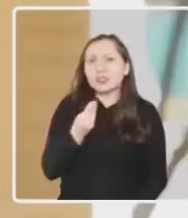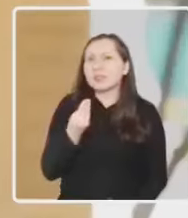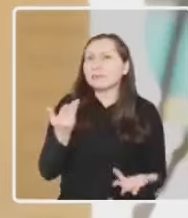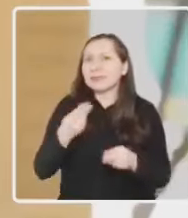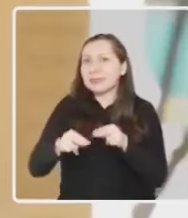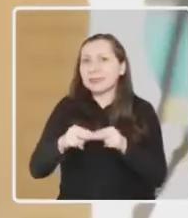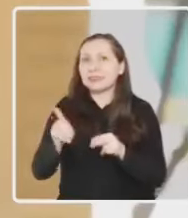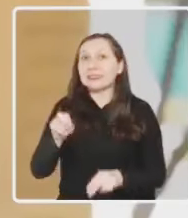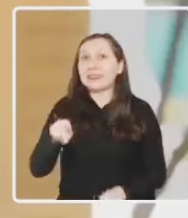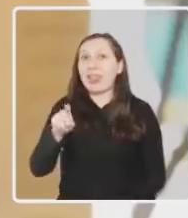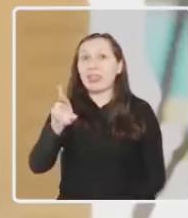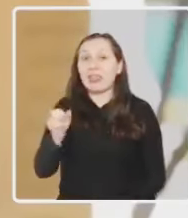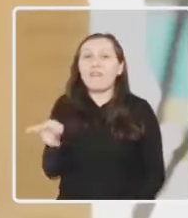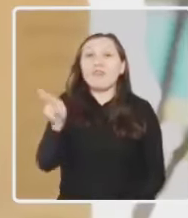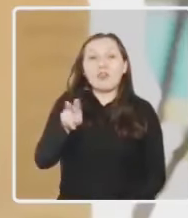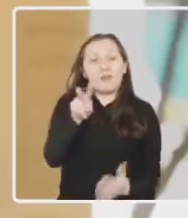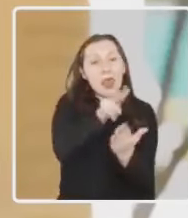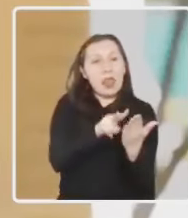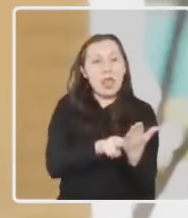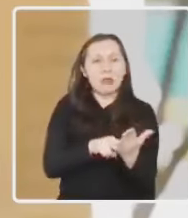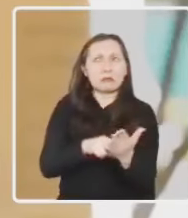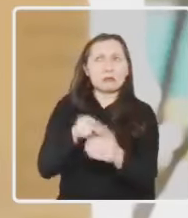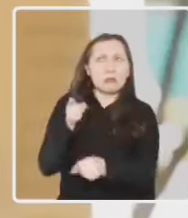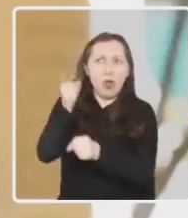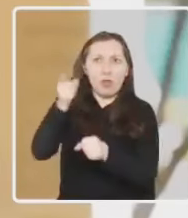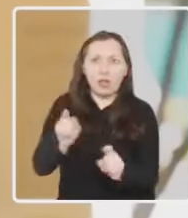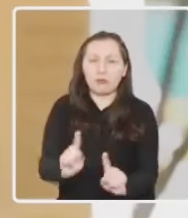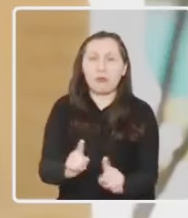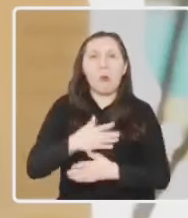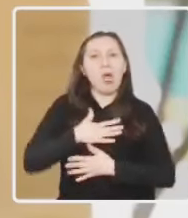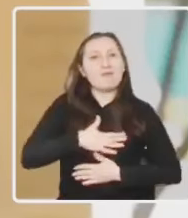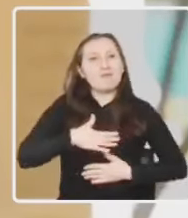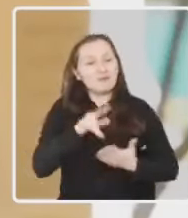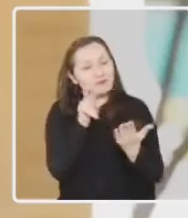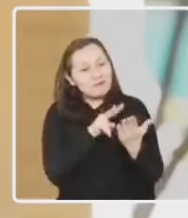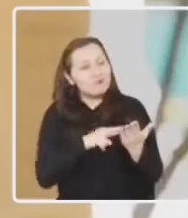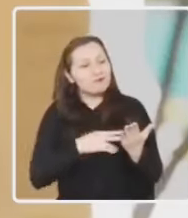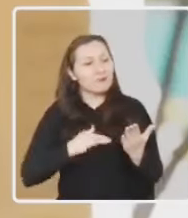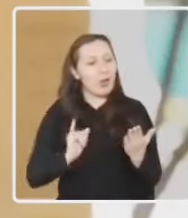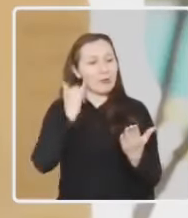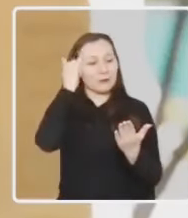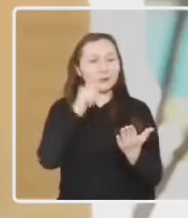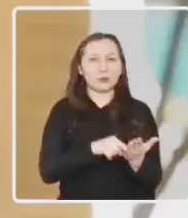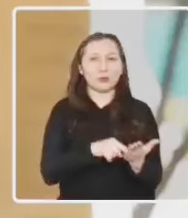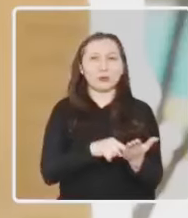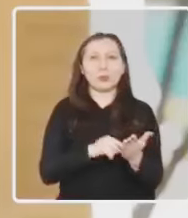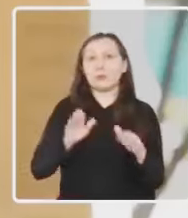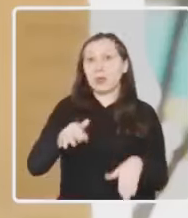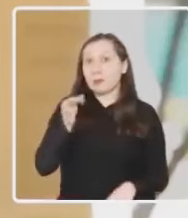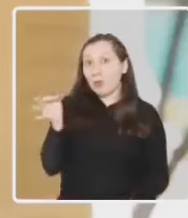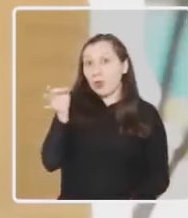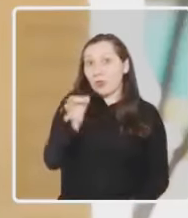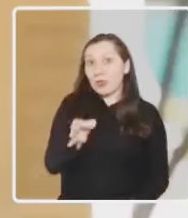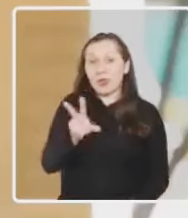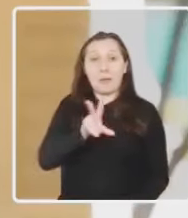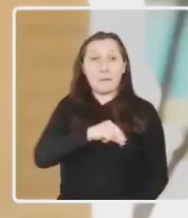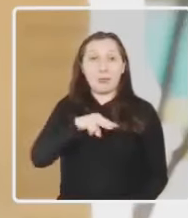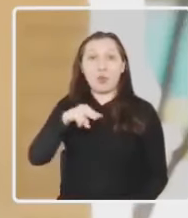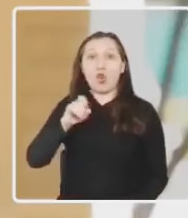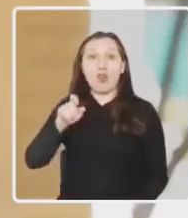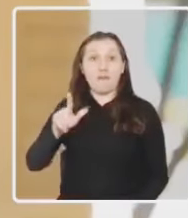Sandra, porque vuelve la lectura no una obligación, sino un placer. Y como decía nuestra premio